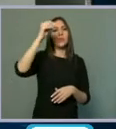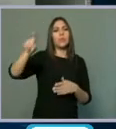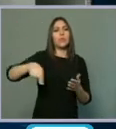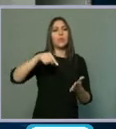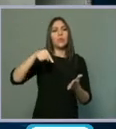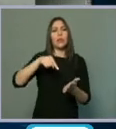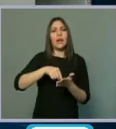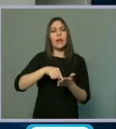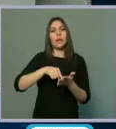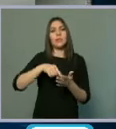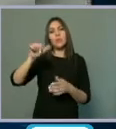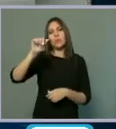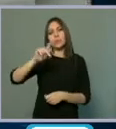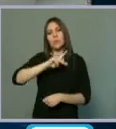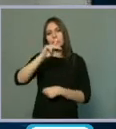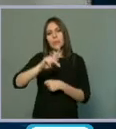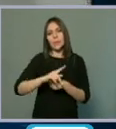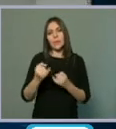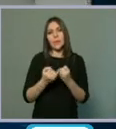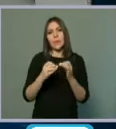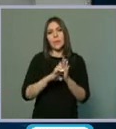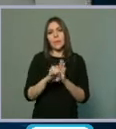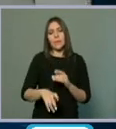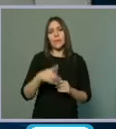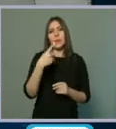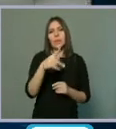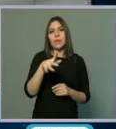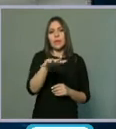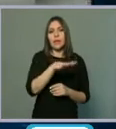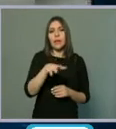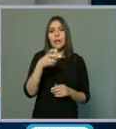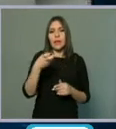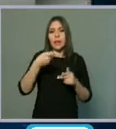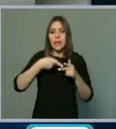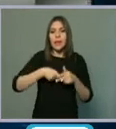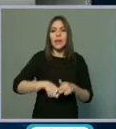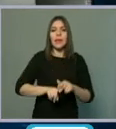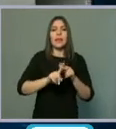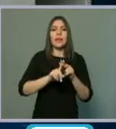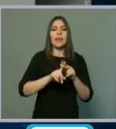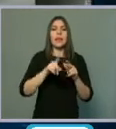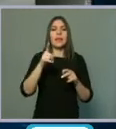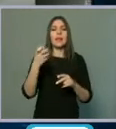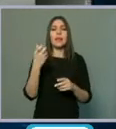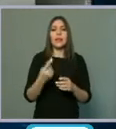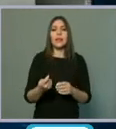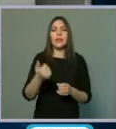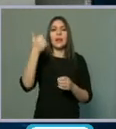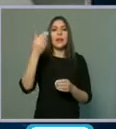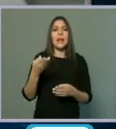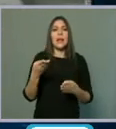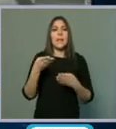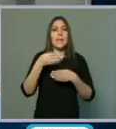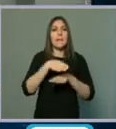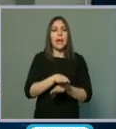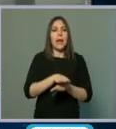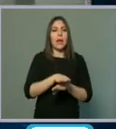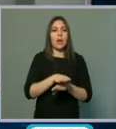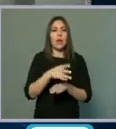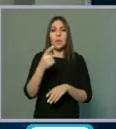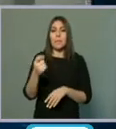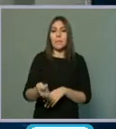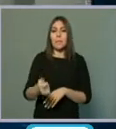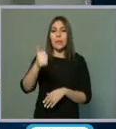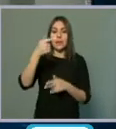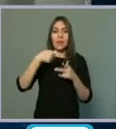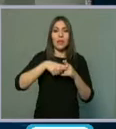tanto como es el culto, tanto que ellos son los creadores de la banca, ¿no? De los bancos. La bancarrota surge en